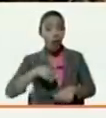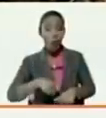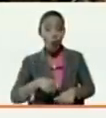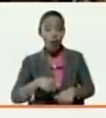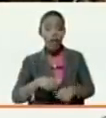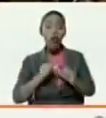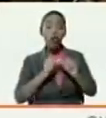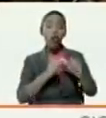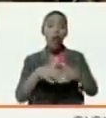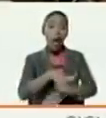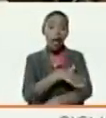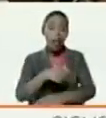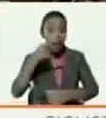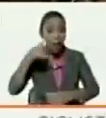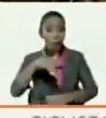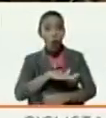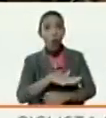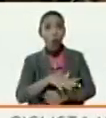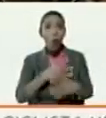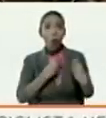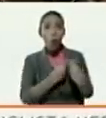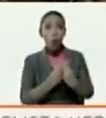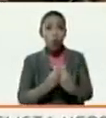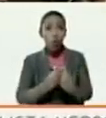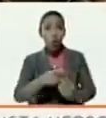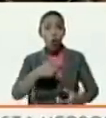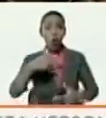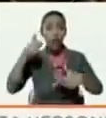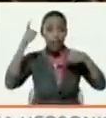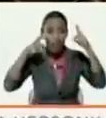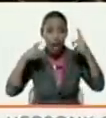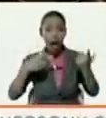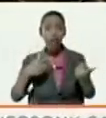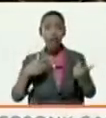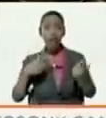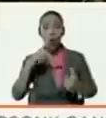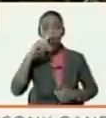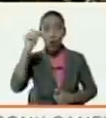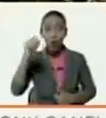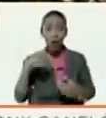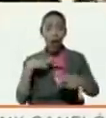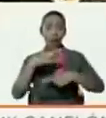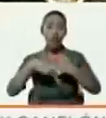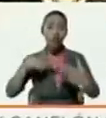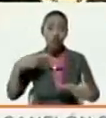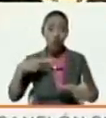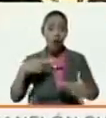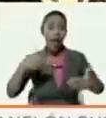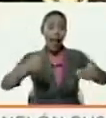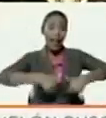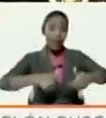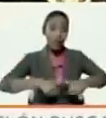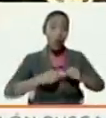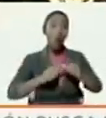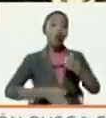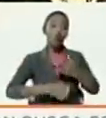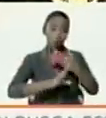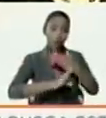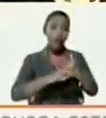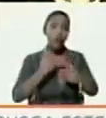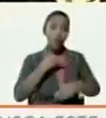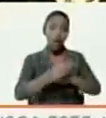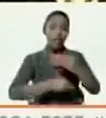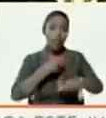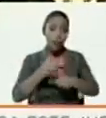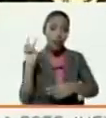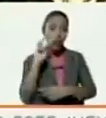el pueblo. ¿Cómo sigue en la calle? Con Chávez, con Nicolás, con la revolución. Bueno, con un esfuerzo que todavía hacemos en Venezuela para demostrarle